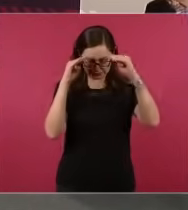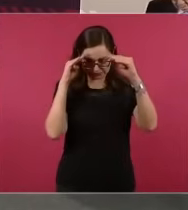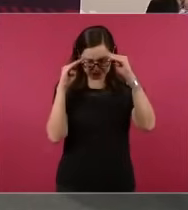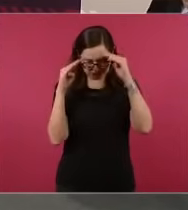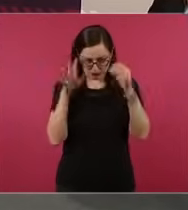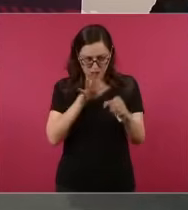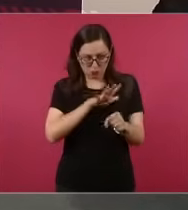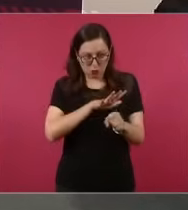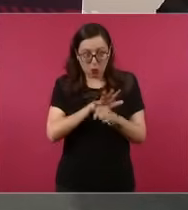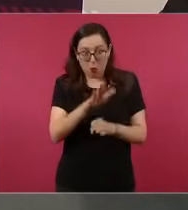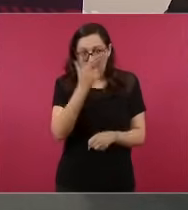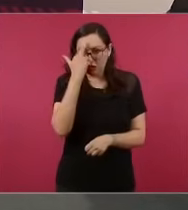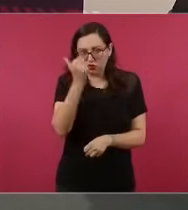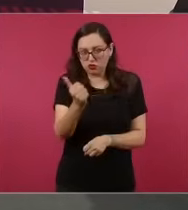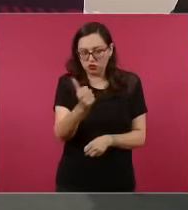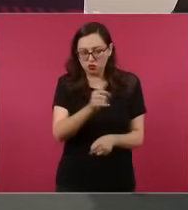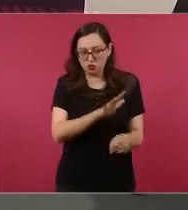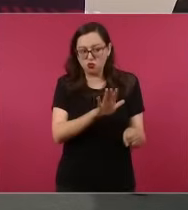y